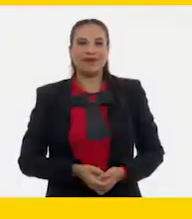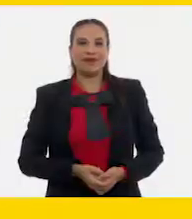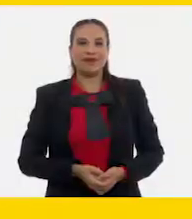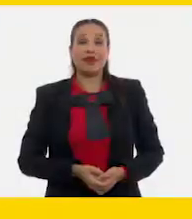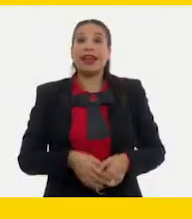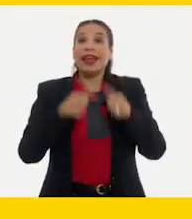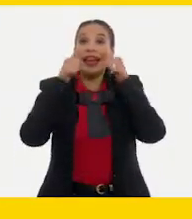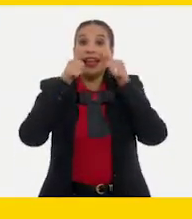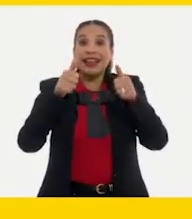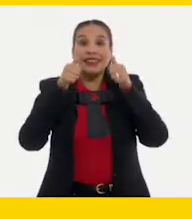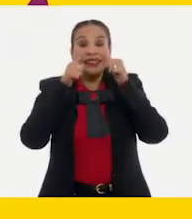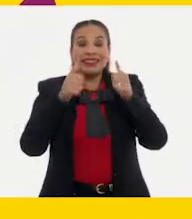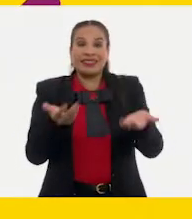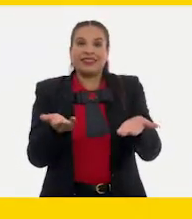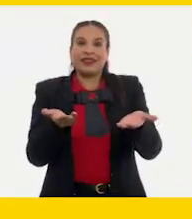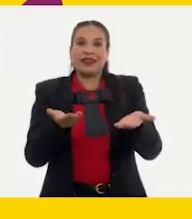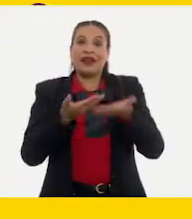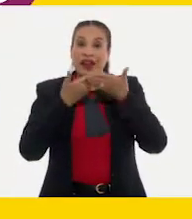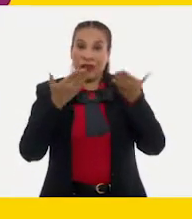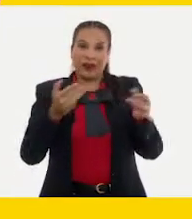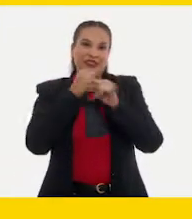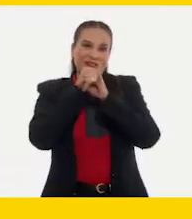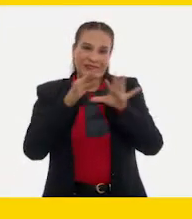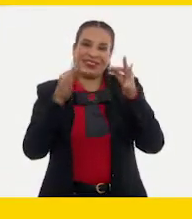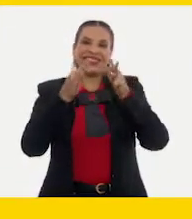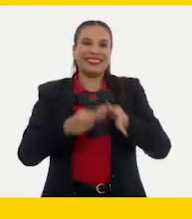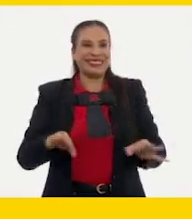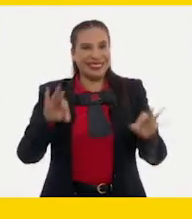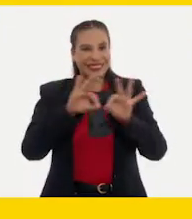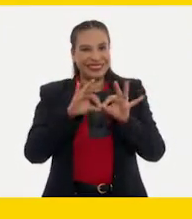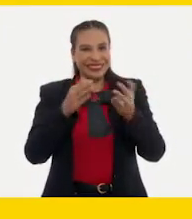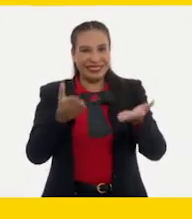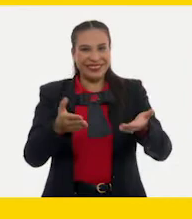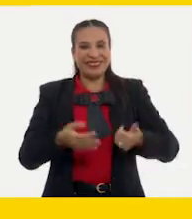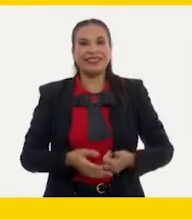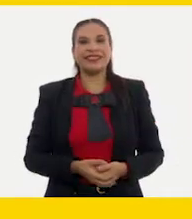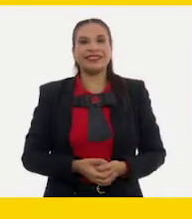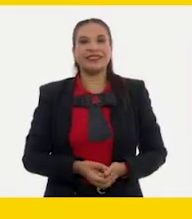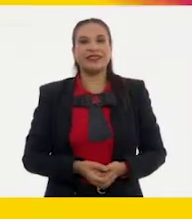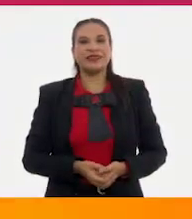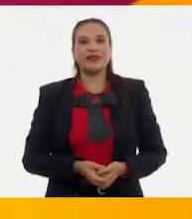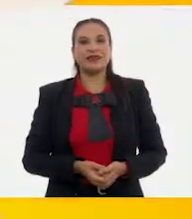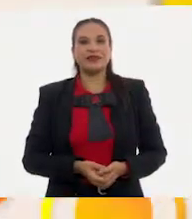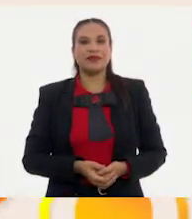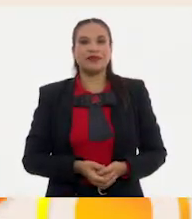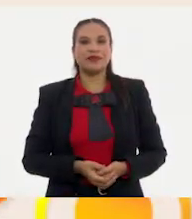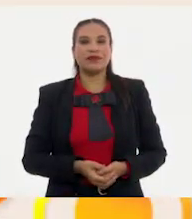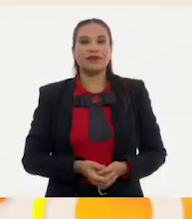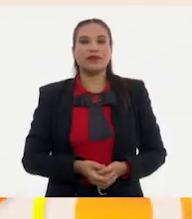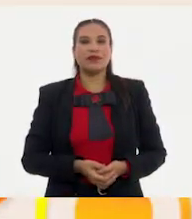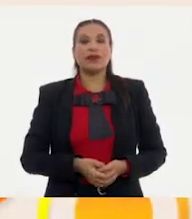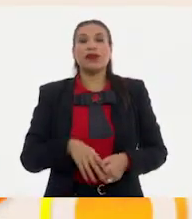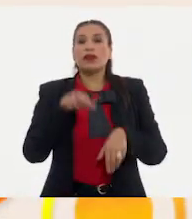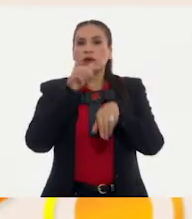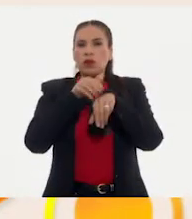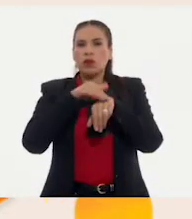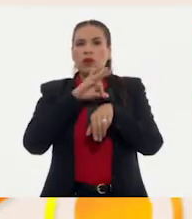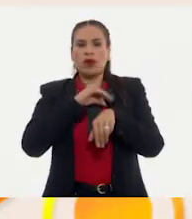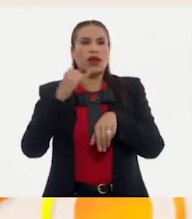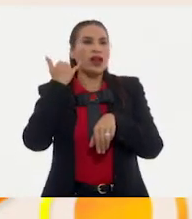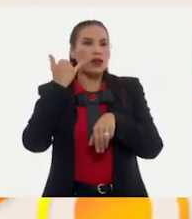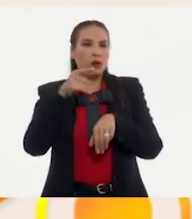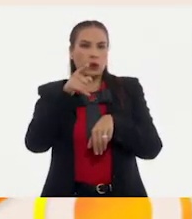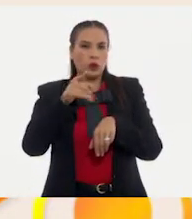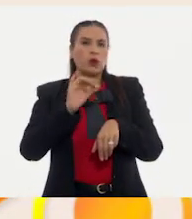y atención atención a continuación información importante a este número puedes llamar